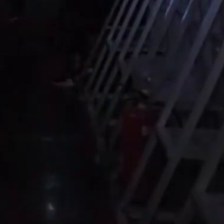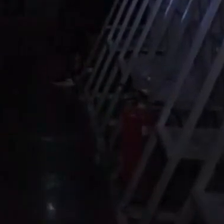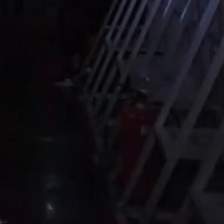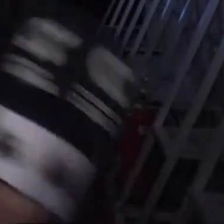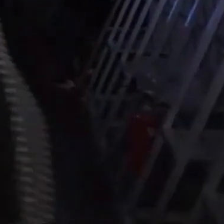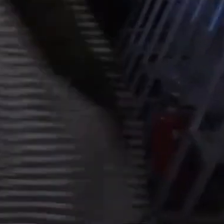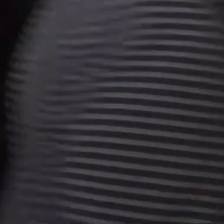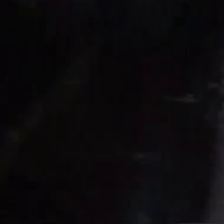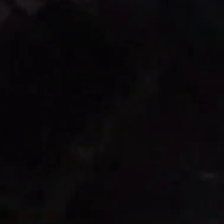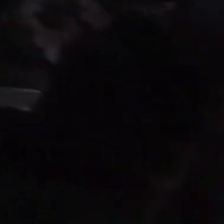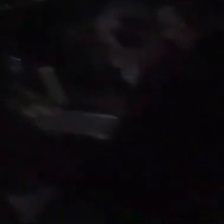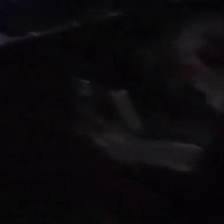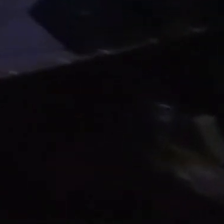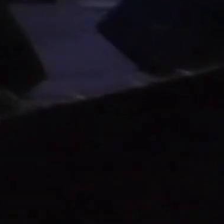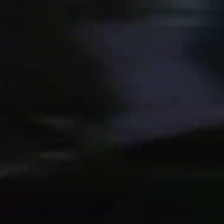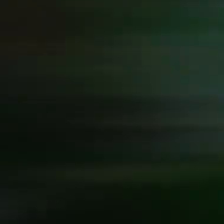esta región